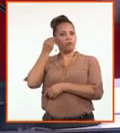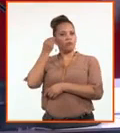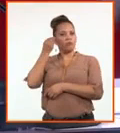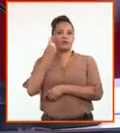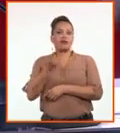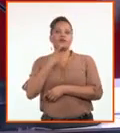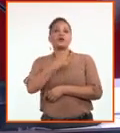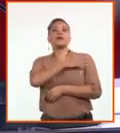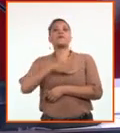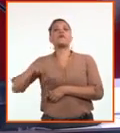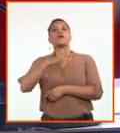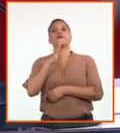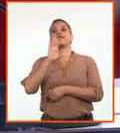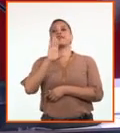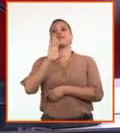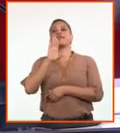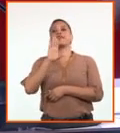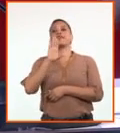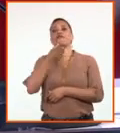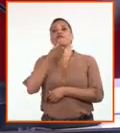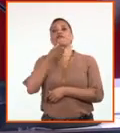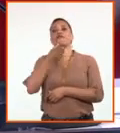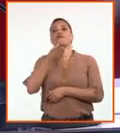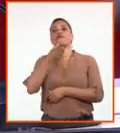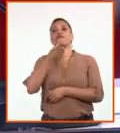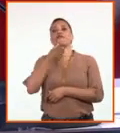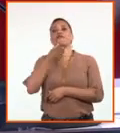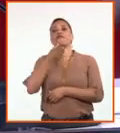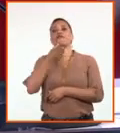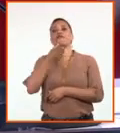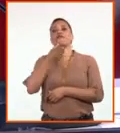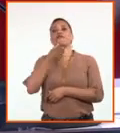remitiera al pueblo y les dijera que muchos pensarían que